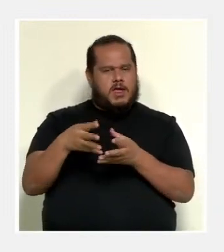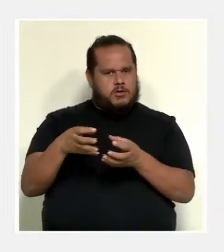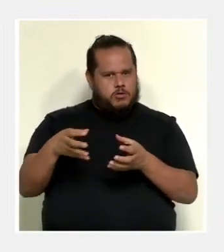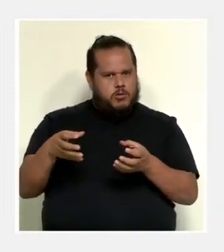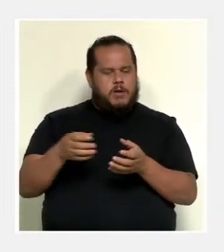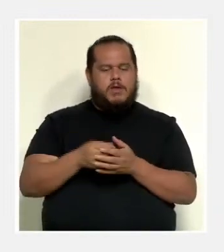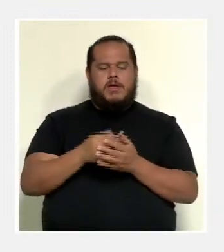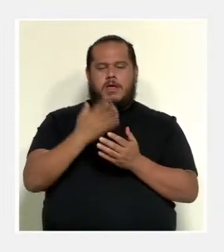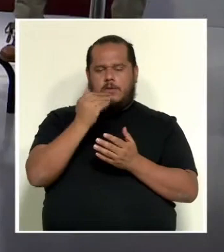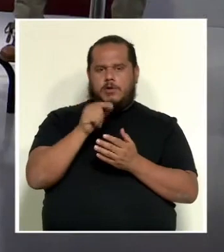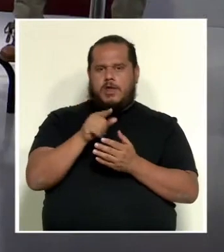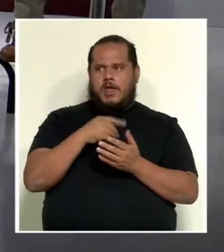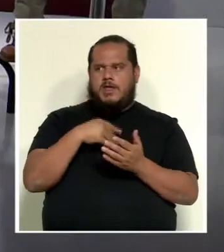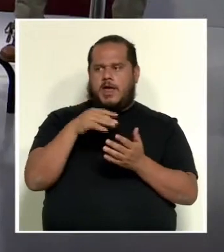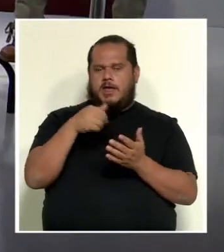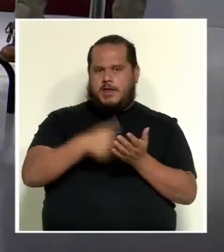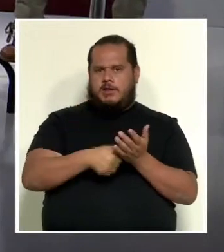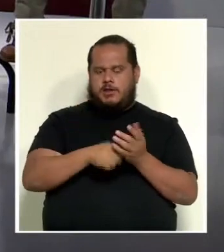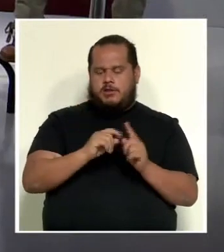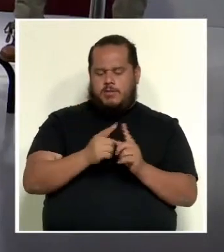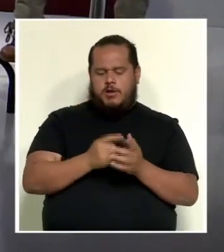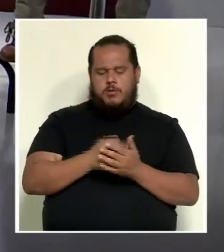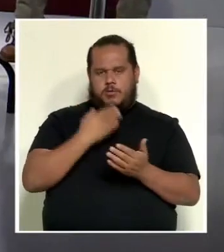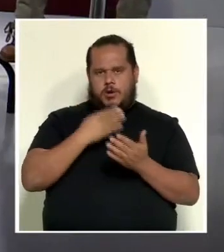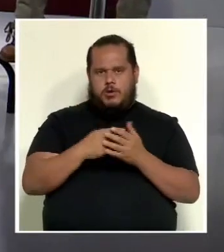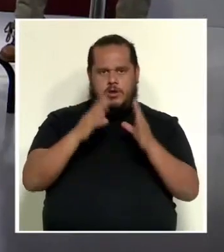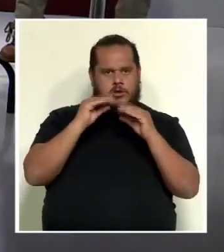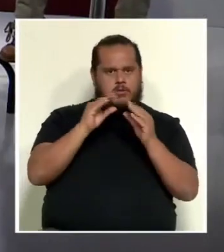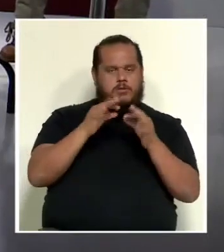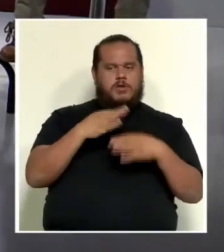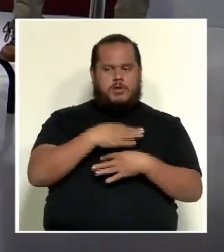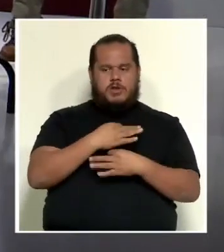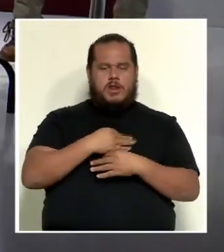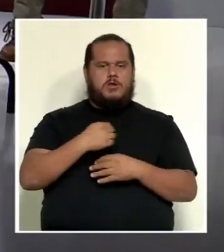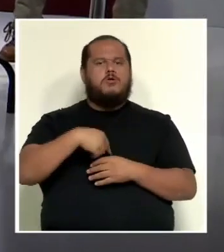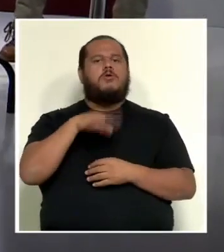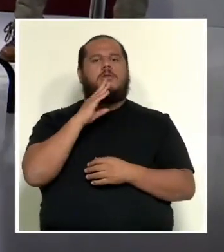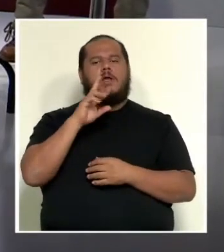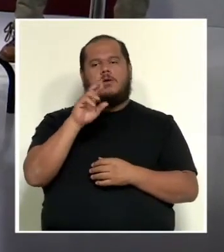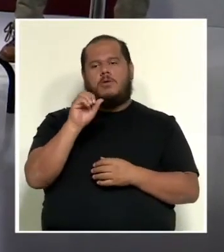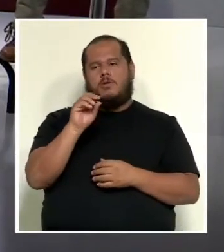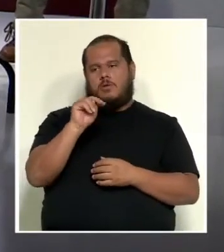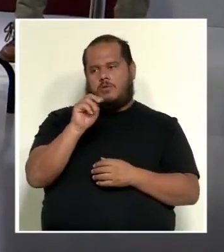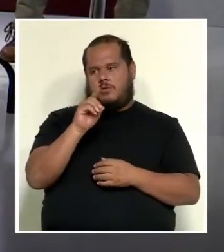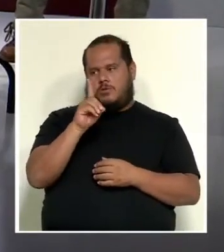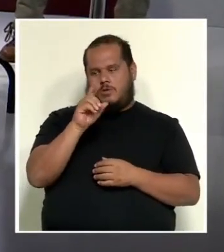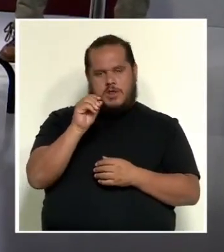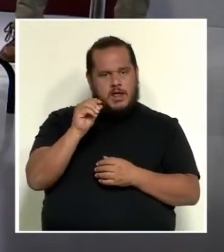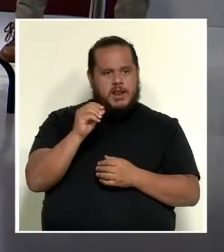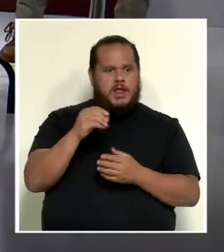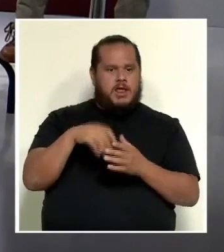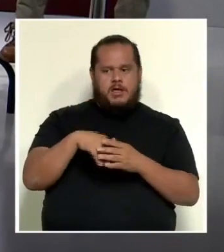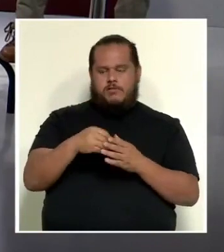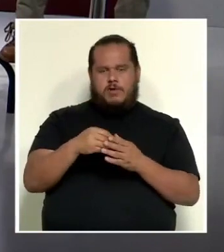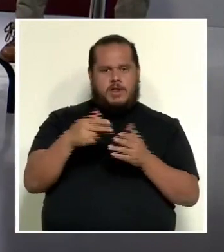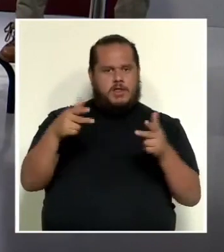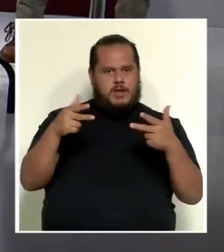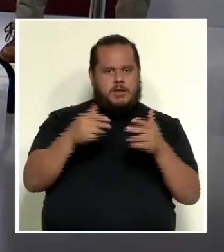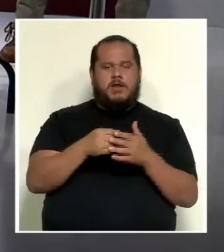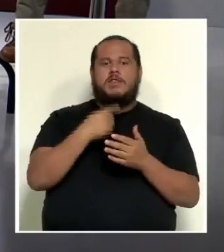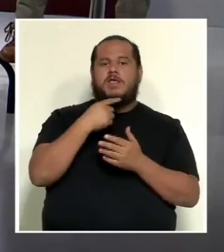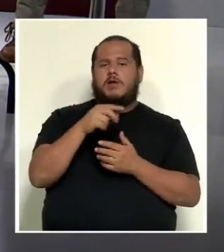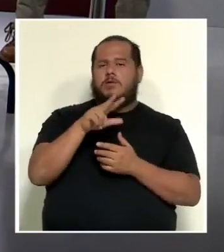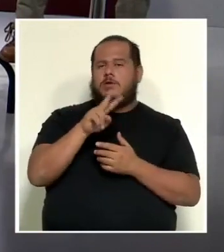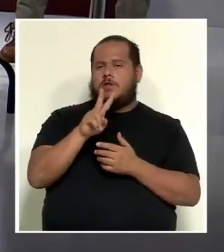creo que ahí hay elecciones. Y hay un dato interesante, ahora lo hablaba con Ronald fuera de cámaras. Ellos dijeron un 32%